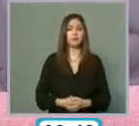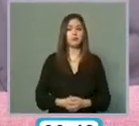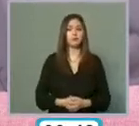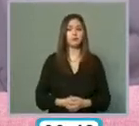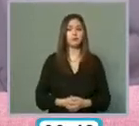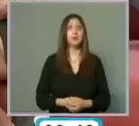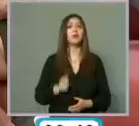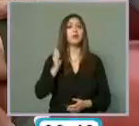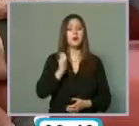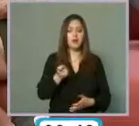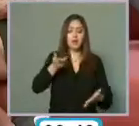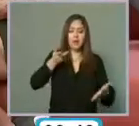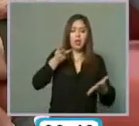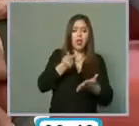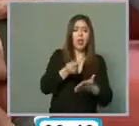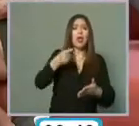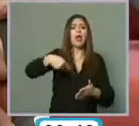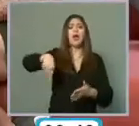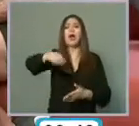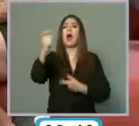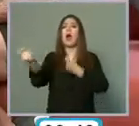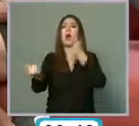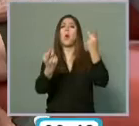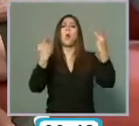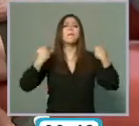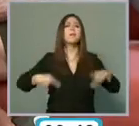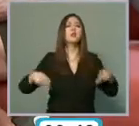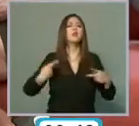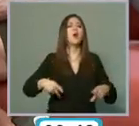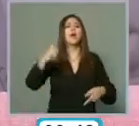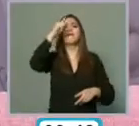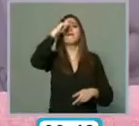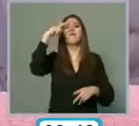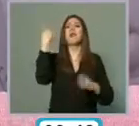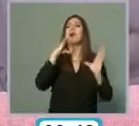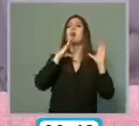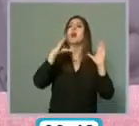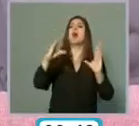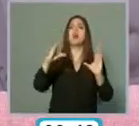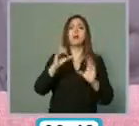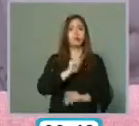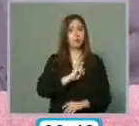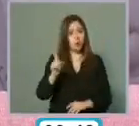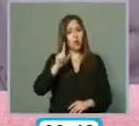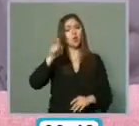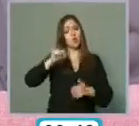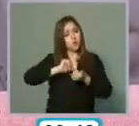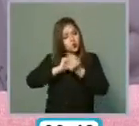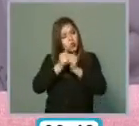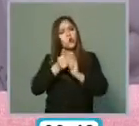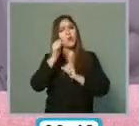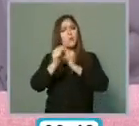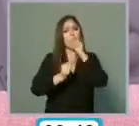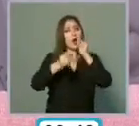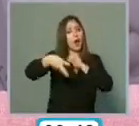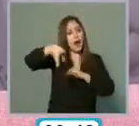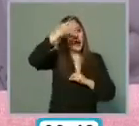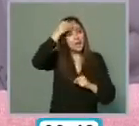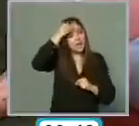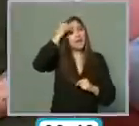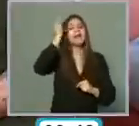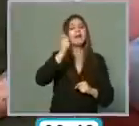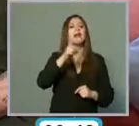no lo podemos enseñar así al común de los mortales, porque tiene, además de toda la técnica que la podrían aprender, necesita